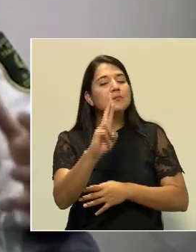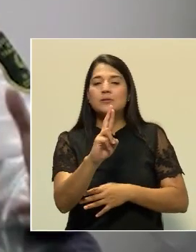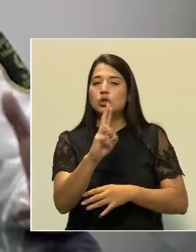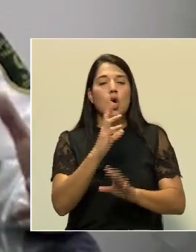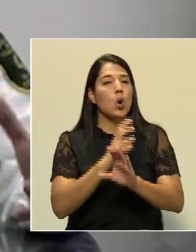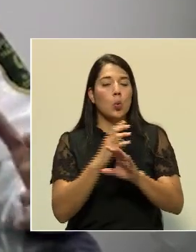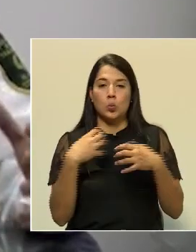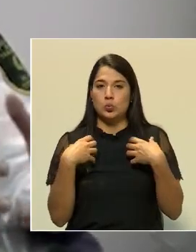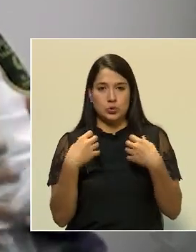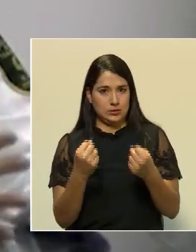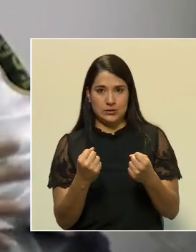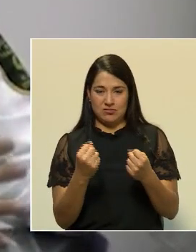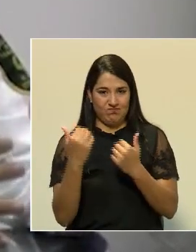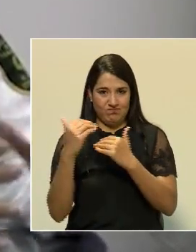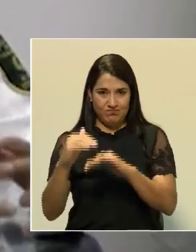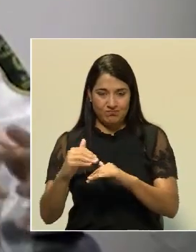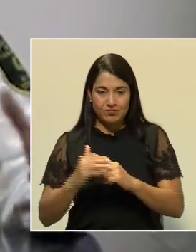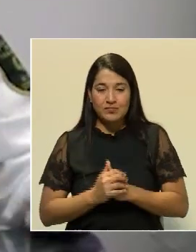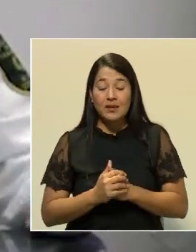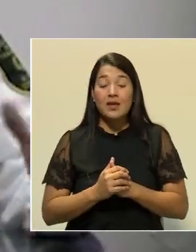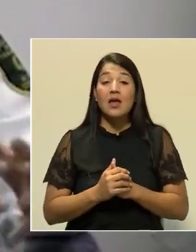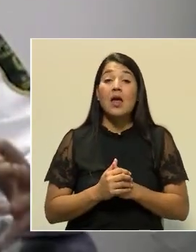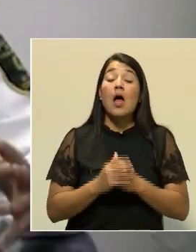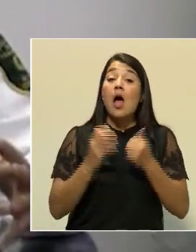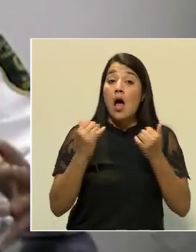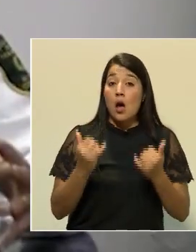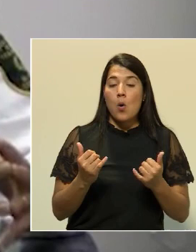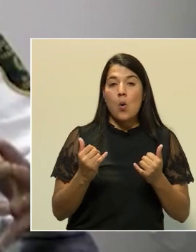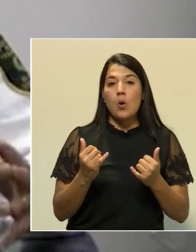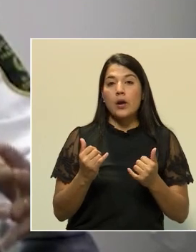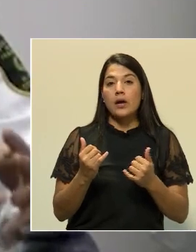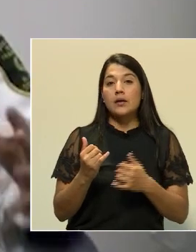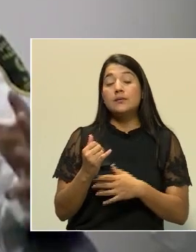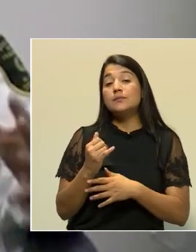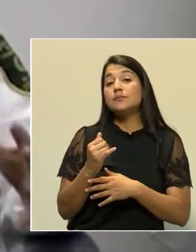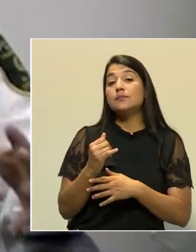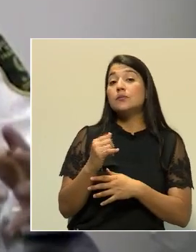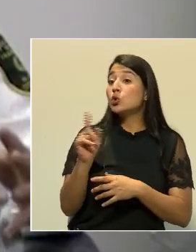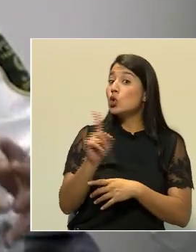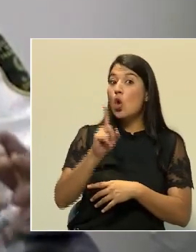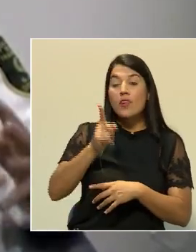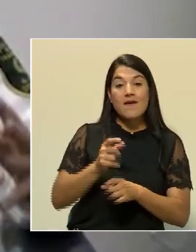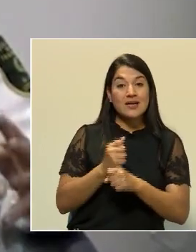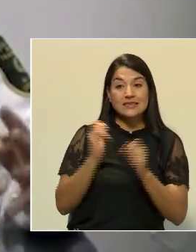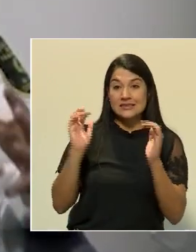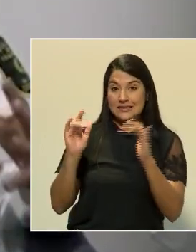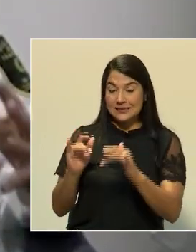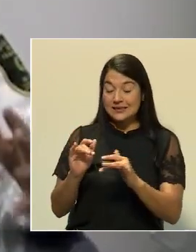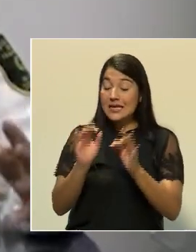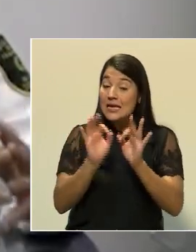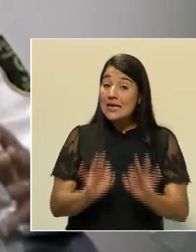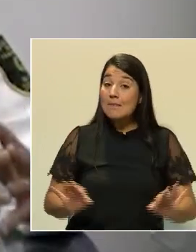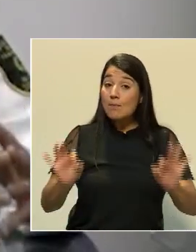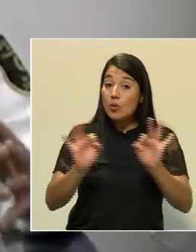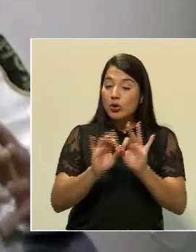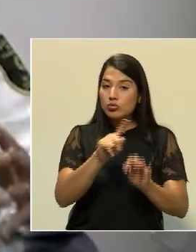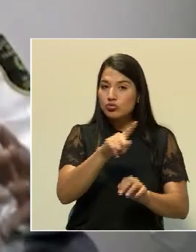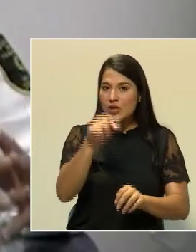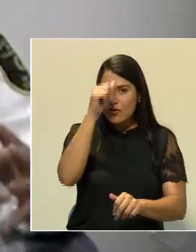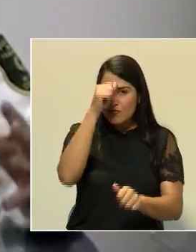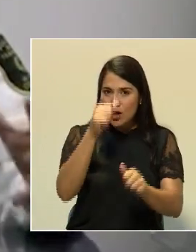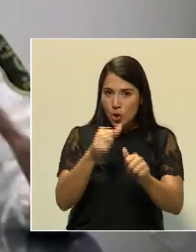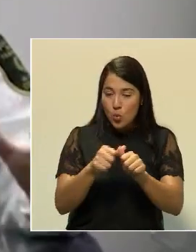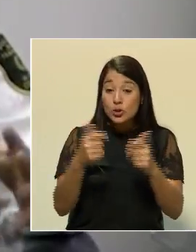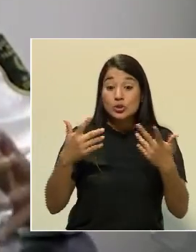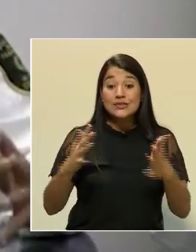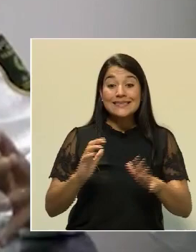sanitaria. Sin dejar de lado que dentro de las excepciones no está el hacer la romería, de ahí la importancia de recordar y respetar lo